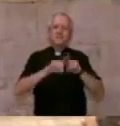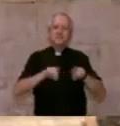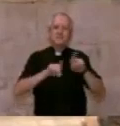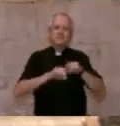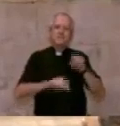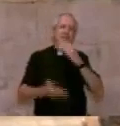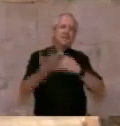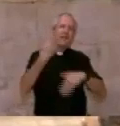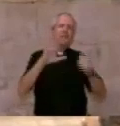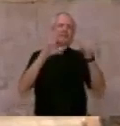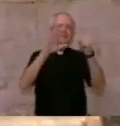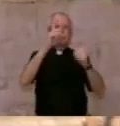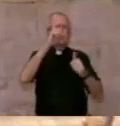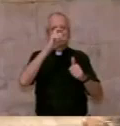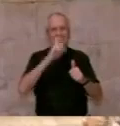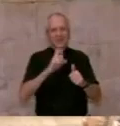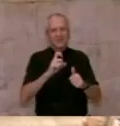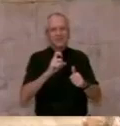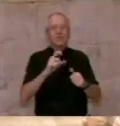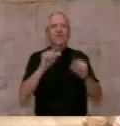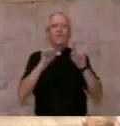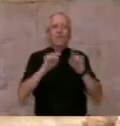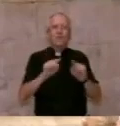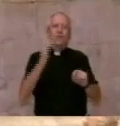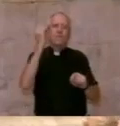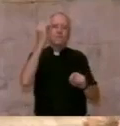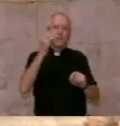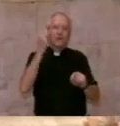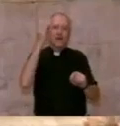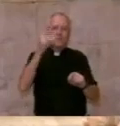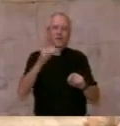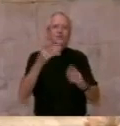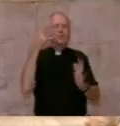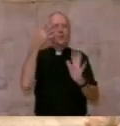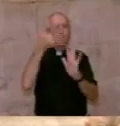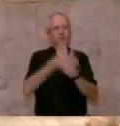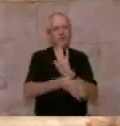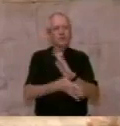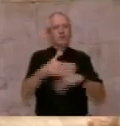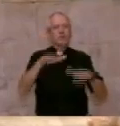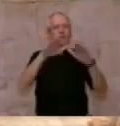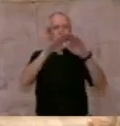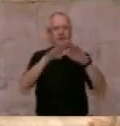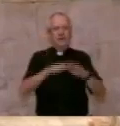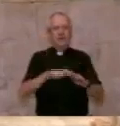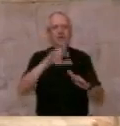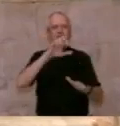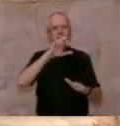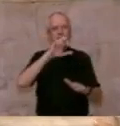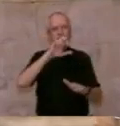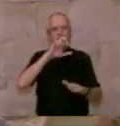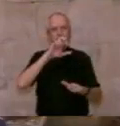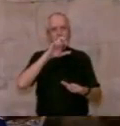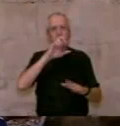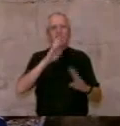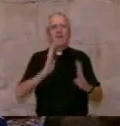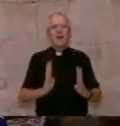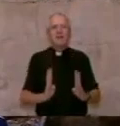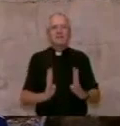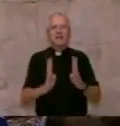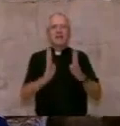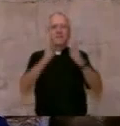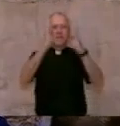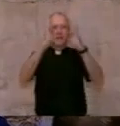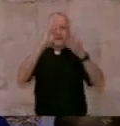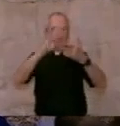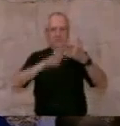hace seis años fueron proclamadas con motivo de mi ordenación episcopal en la Basílica de la